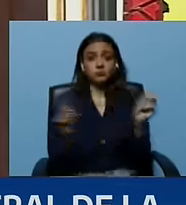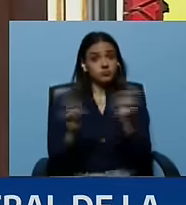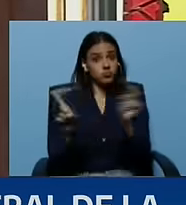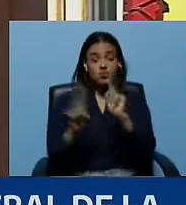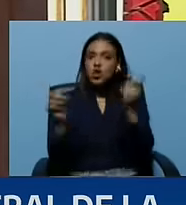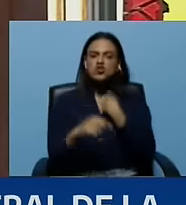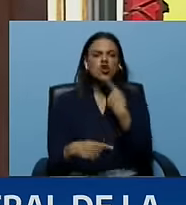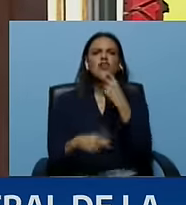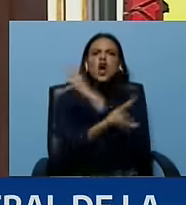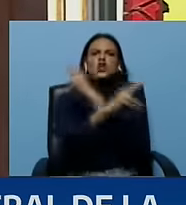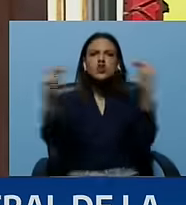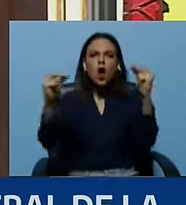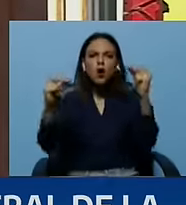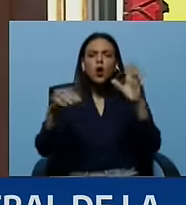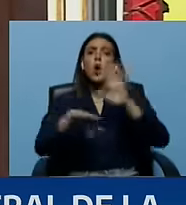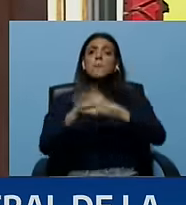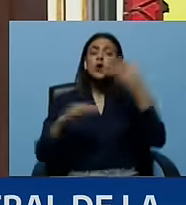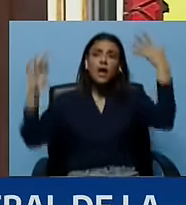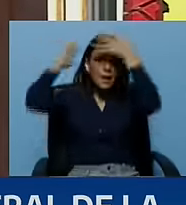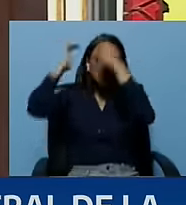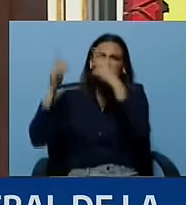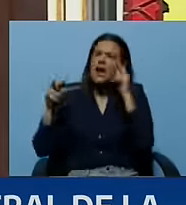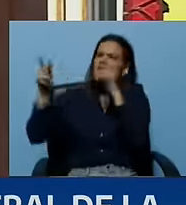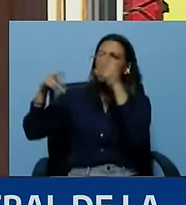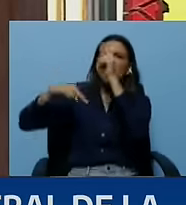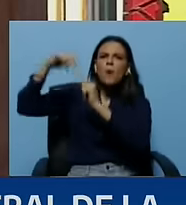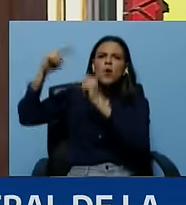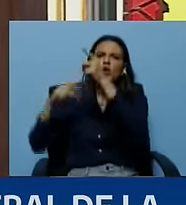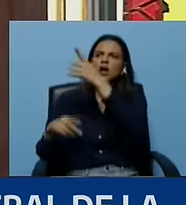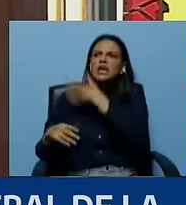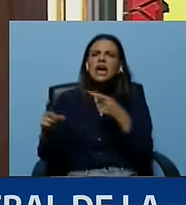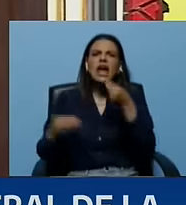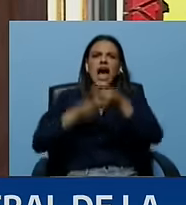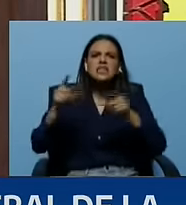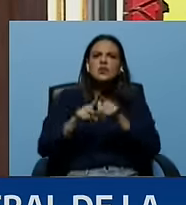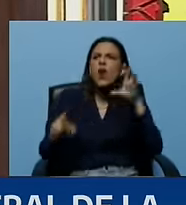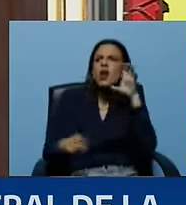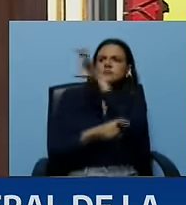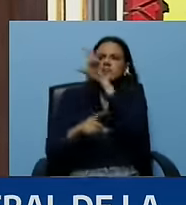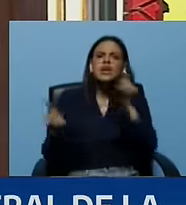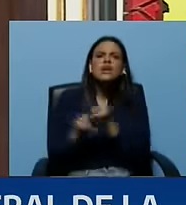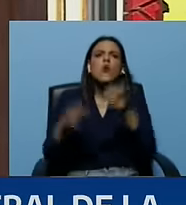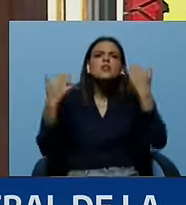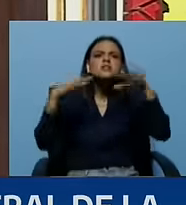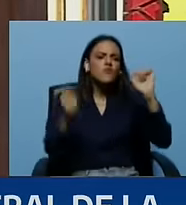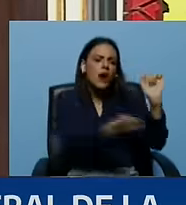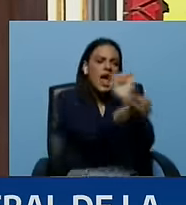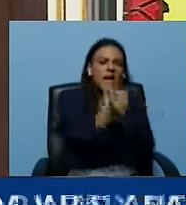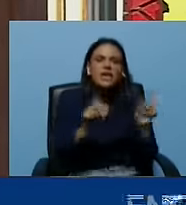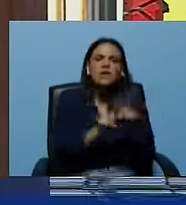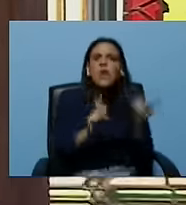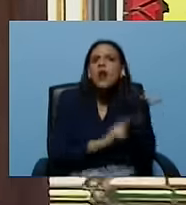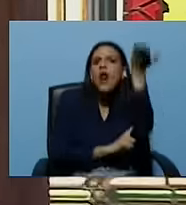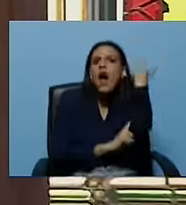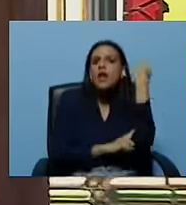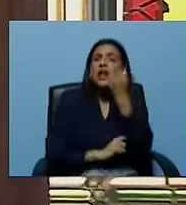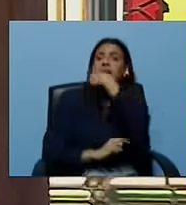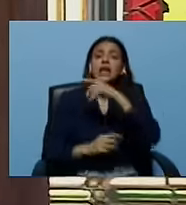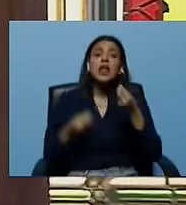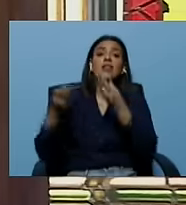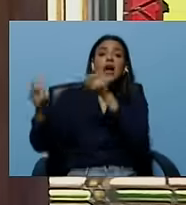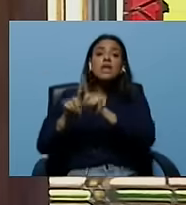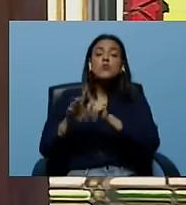Estado neocolonial. Milei está construyendo un Estado colonial. Le está entregando la Argentina